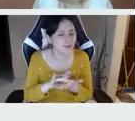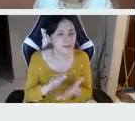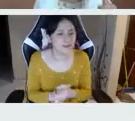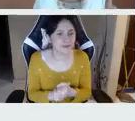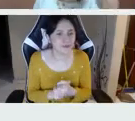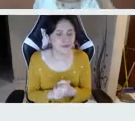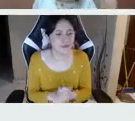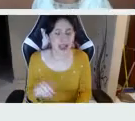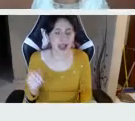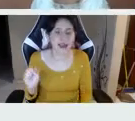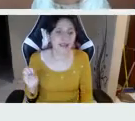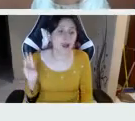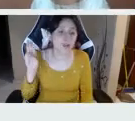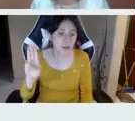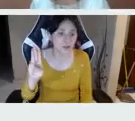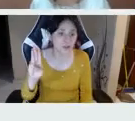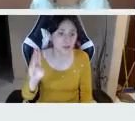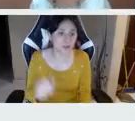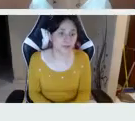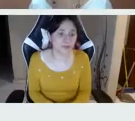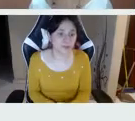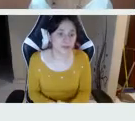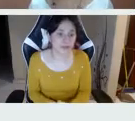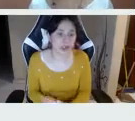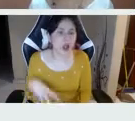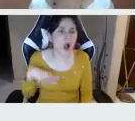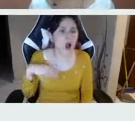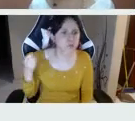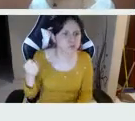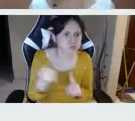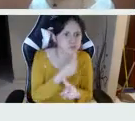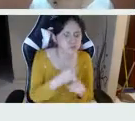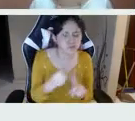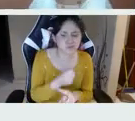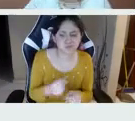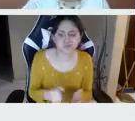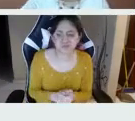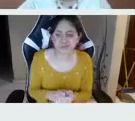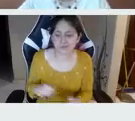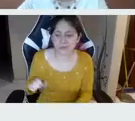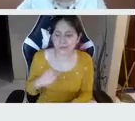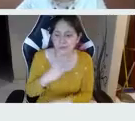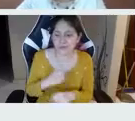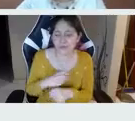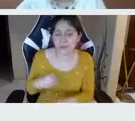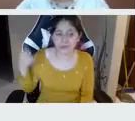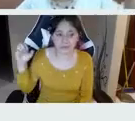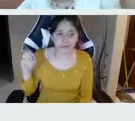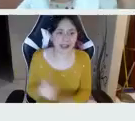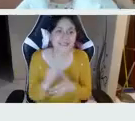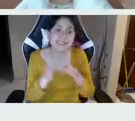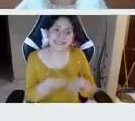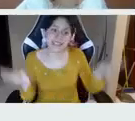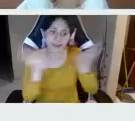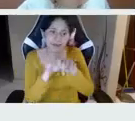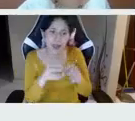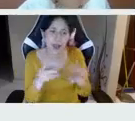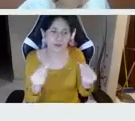de junio, abuso y maltrato en la vejez. Por favor, no se lo pierda, importantísimo tema. Muchísimas gracias,